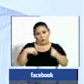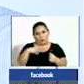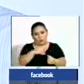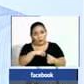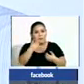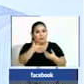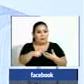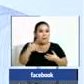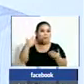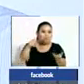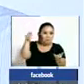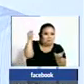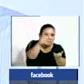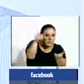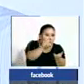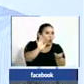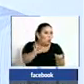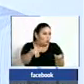capacitación.